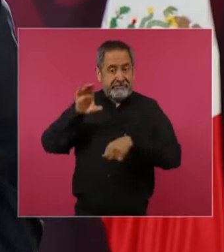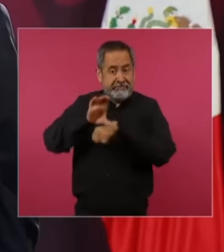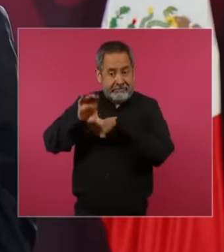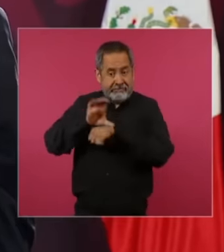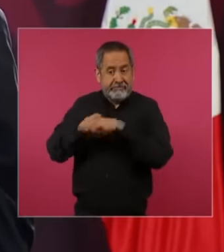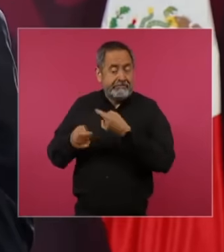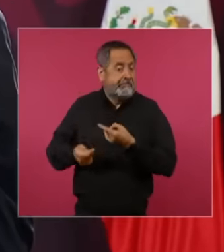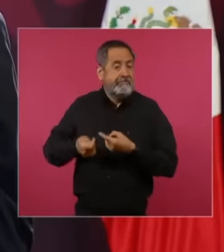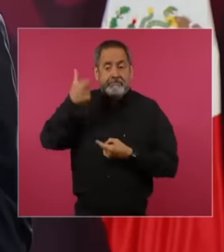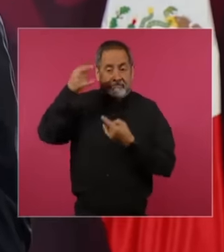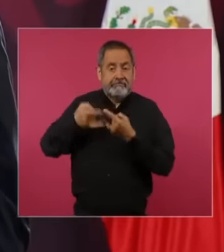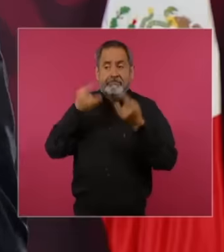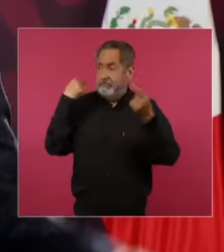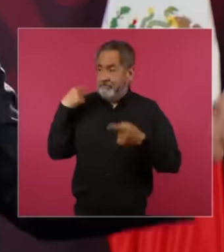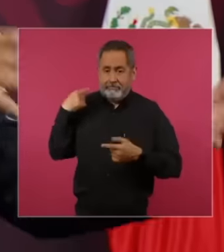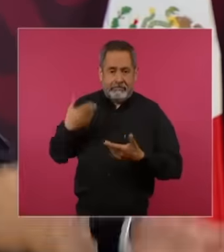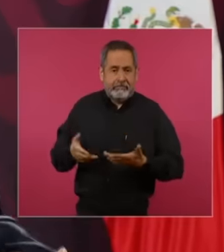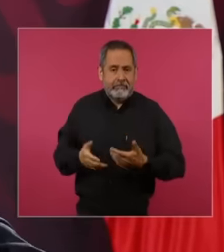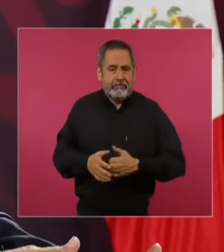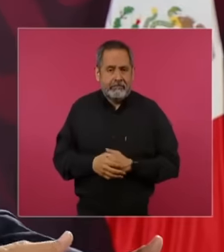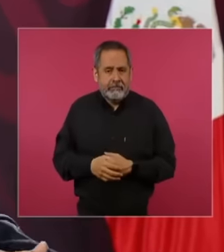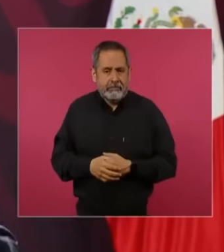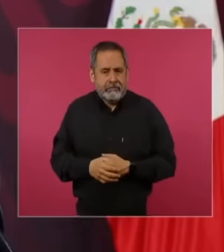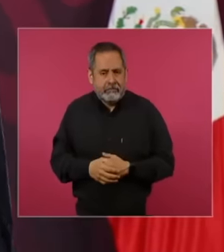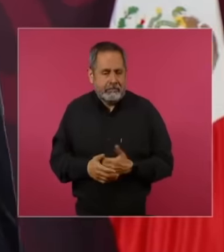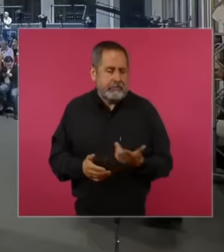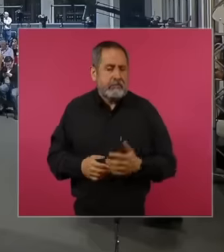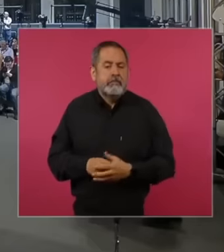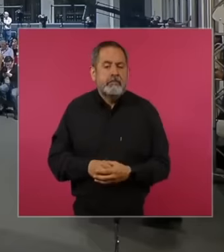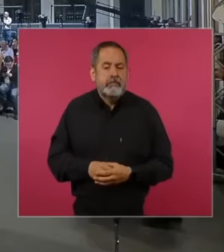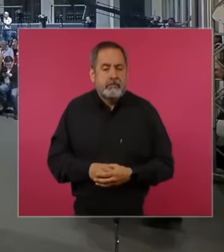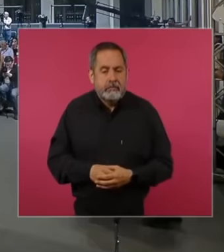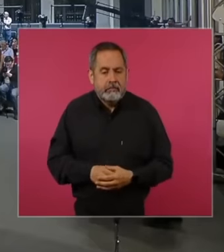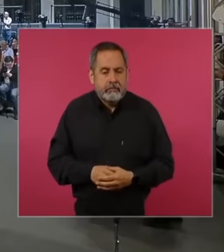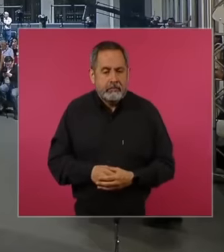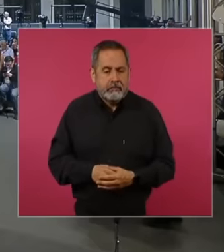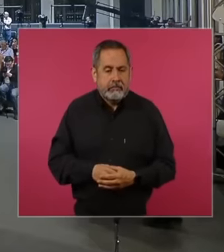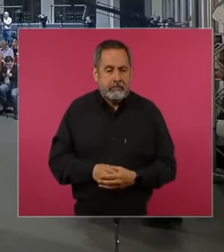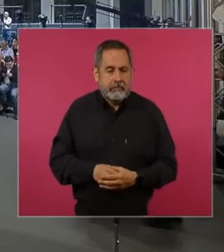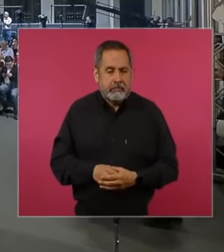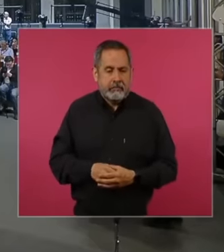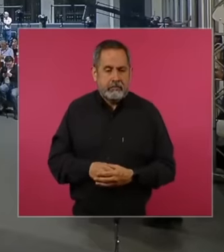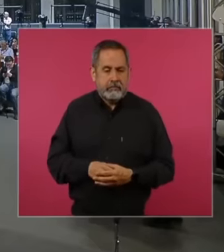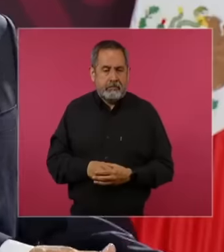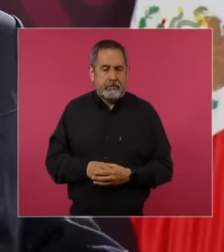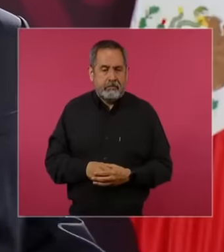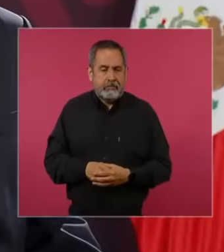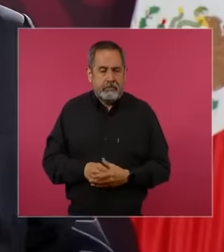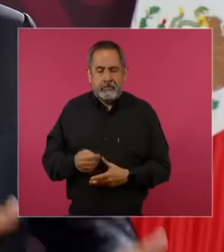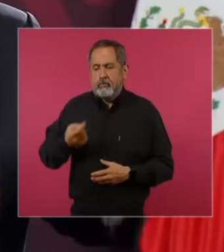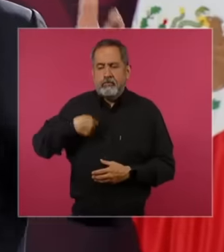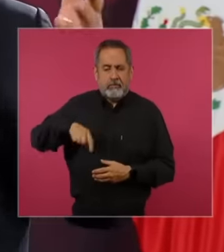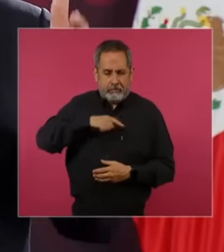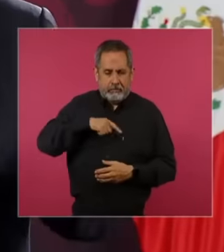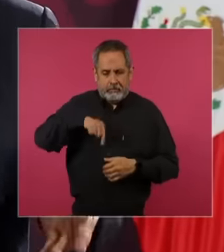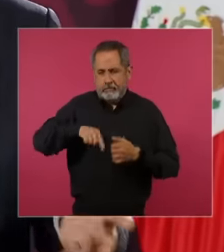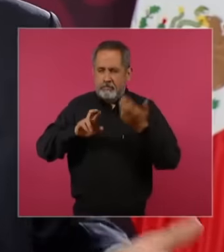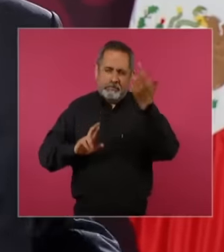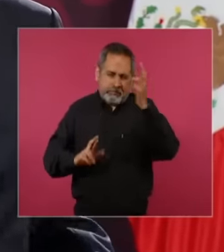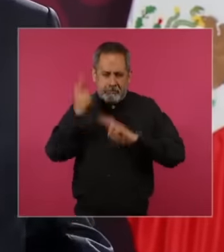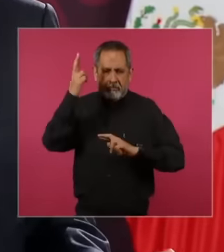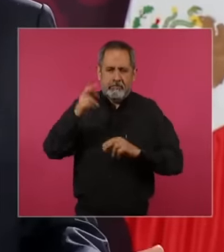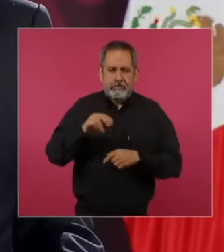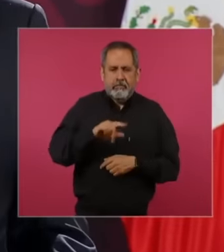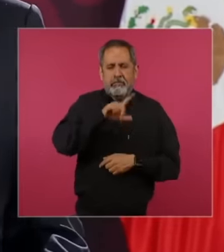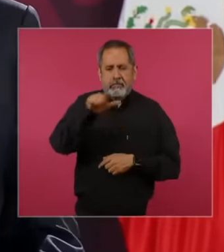porque nosotros pues tuvimos una revolución, tuvimos